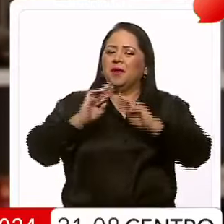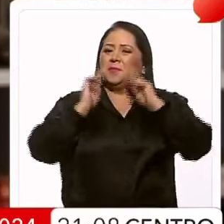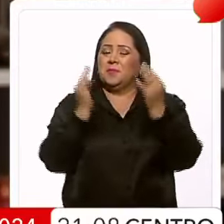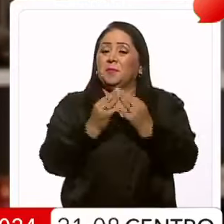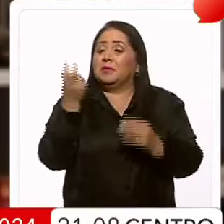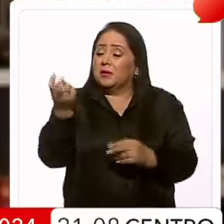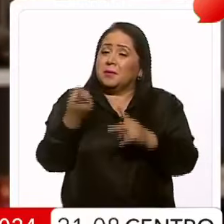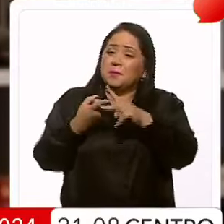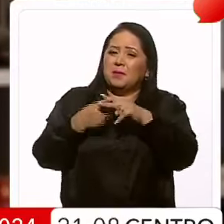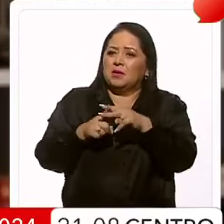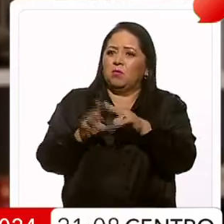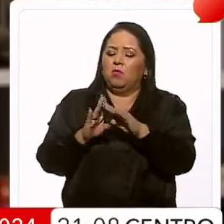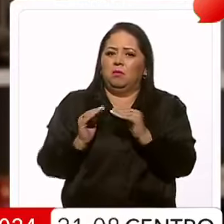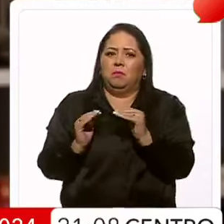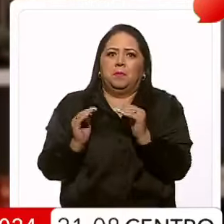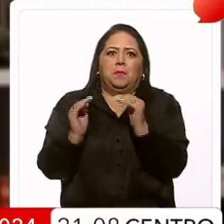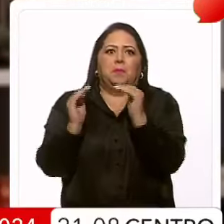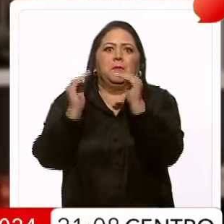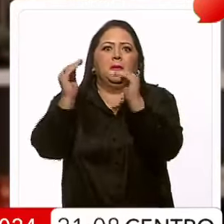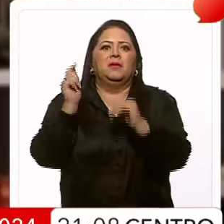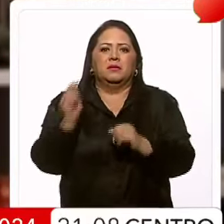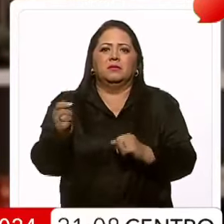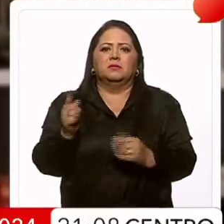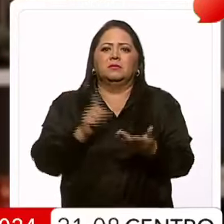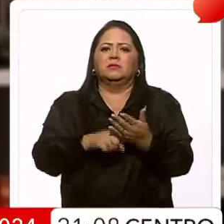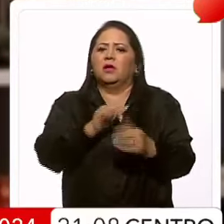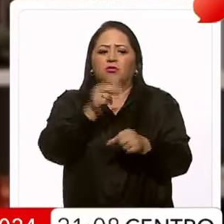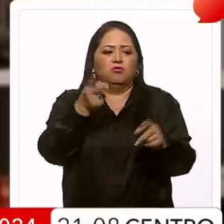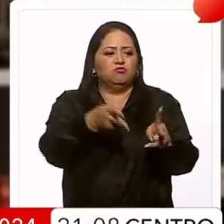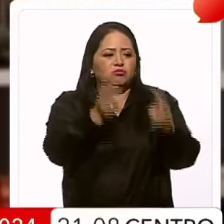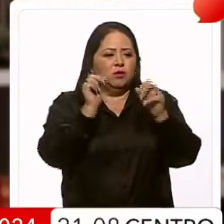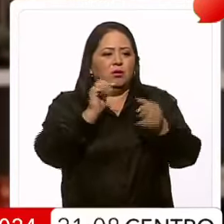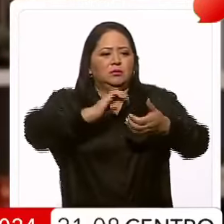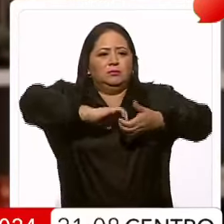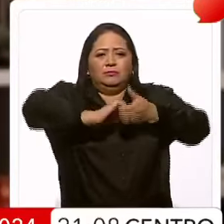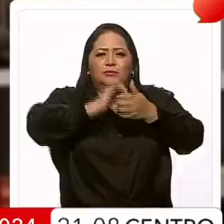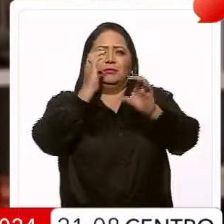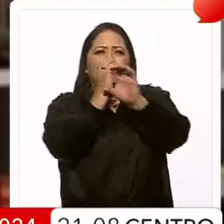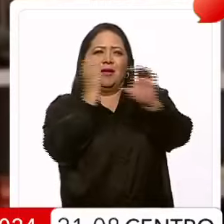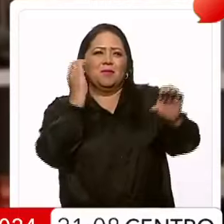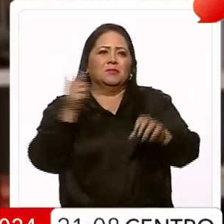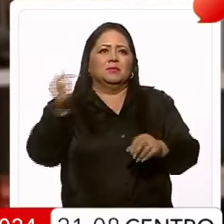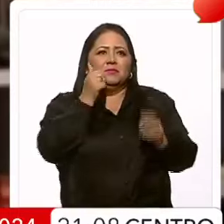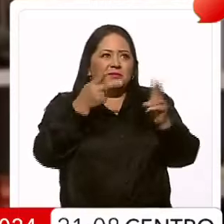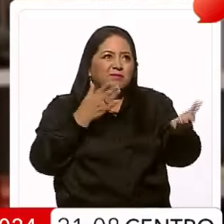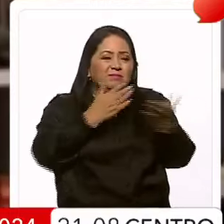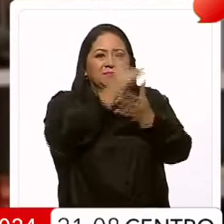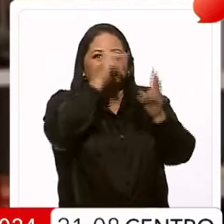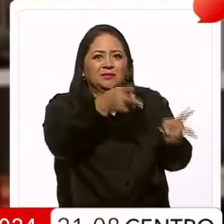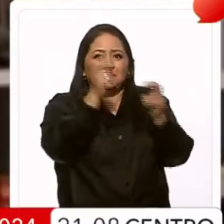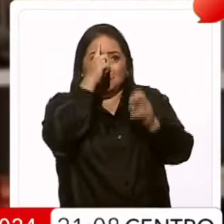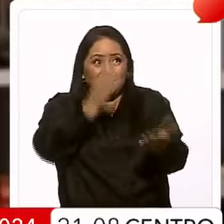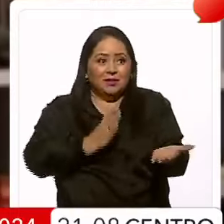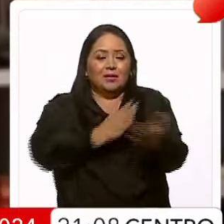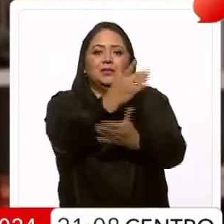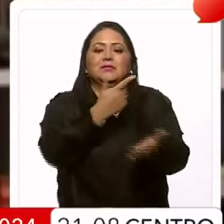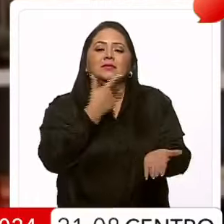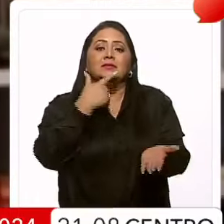Ahí empieza un imperio criminal que originalmente era asaltante de vehículos de carga en la carretera panamericana que cruza Celaya y que, bueno,